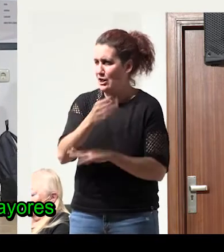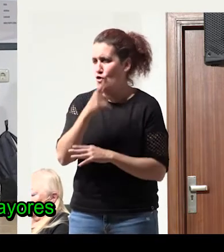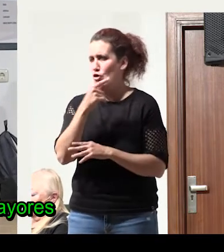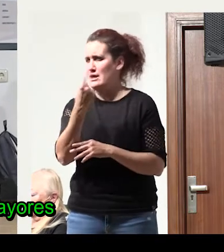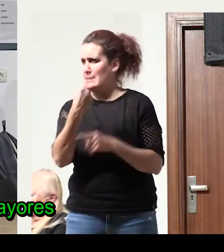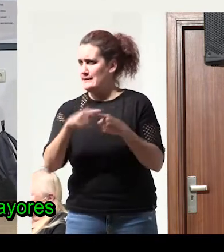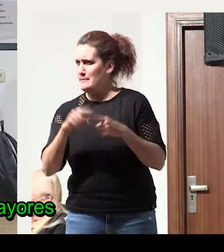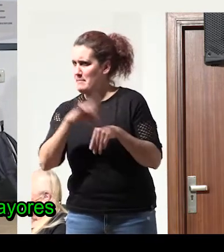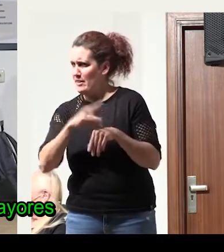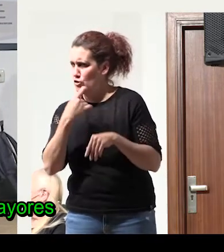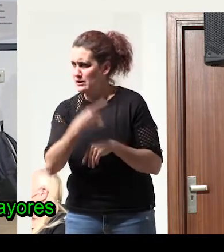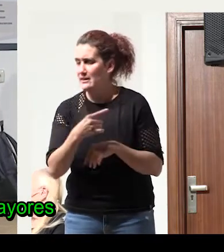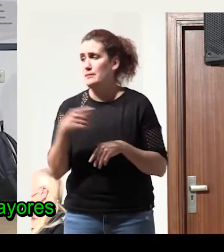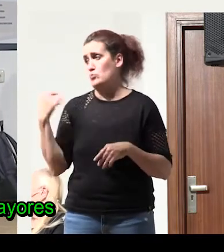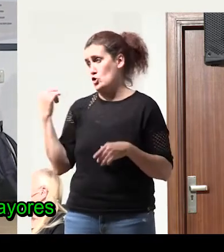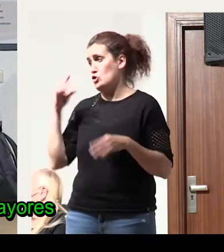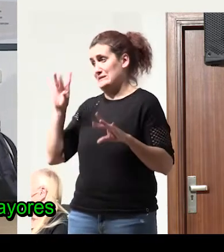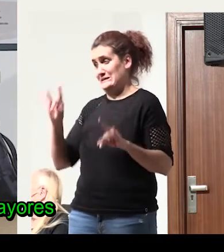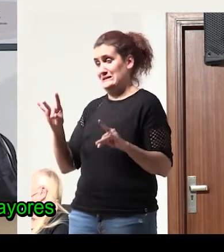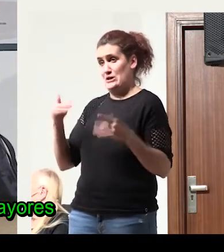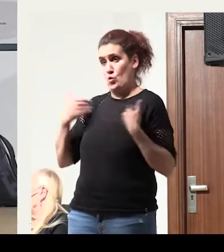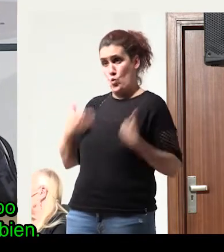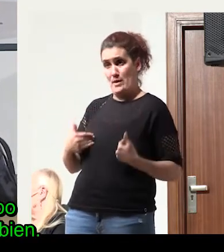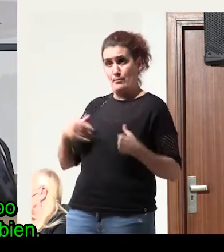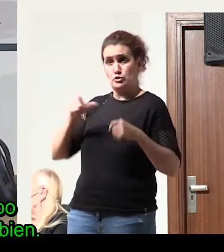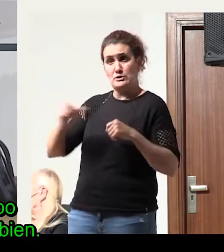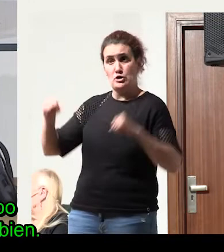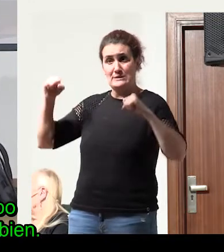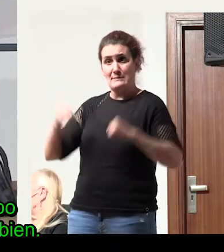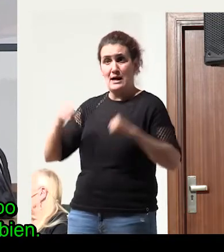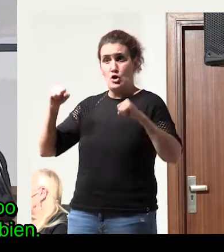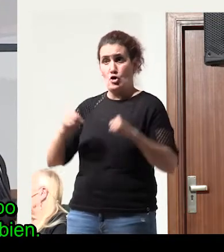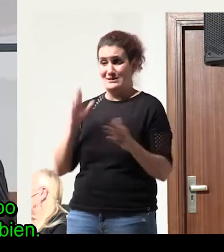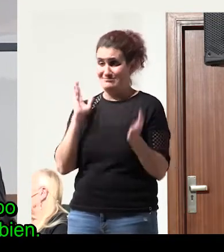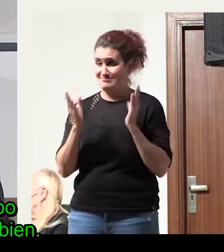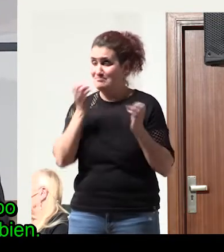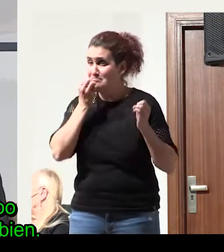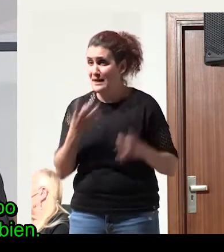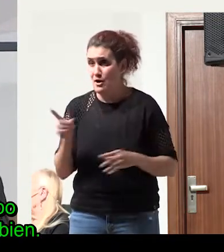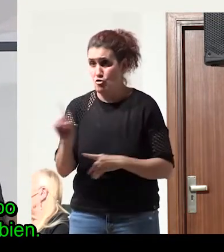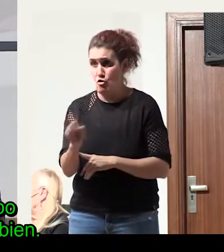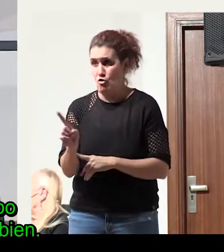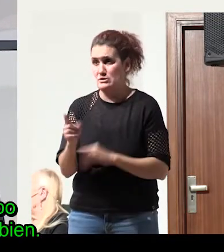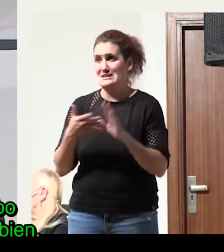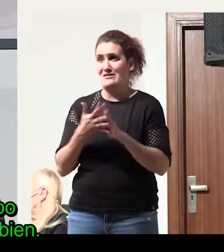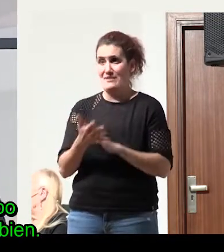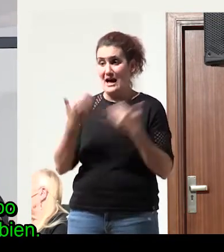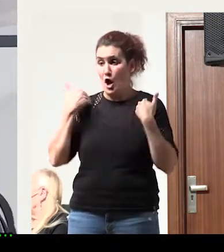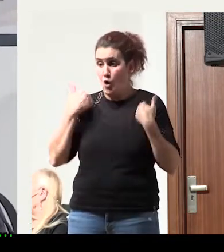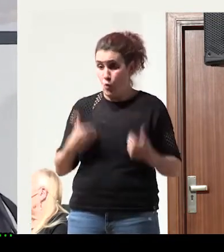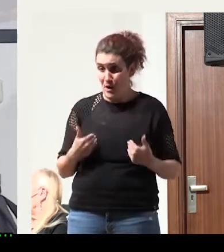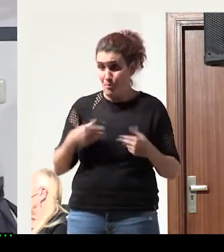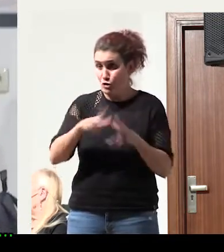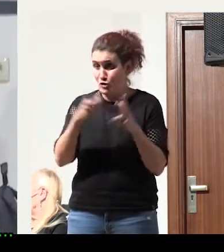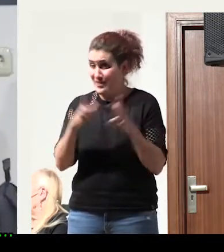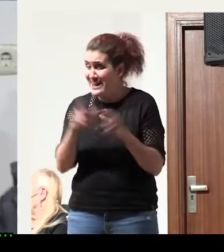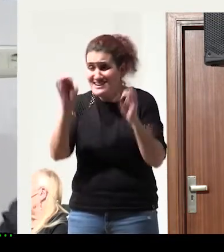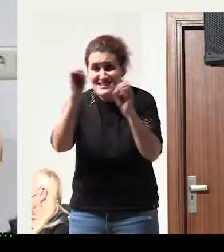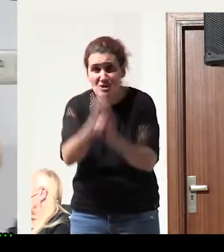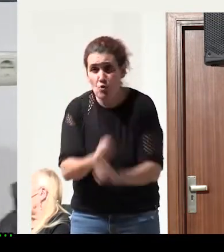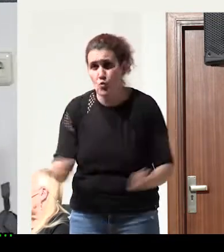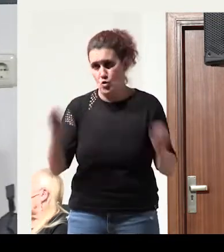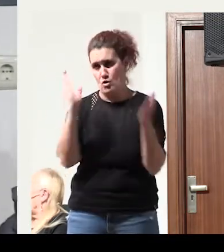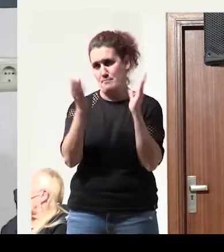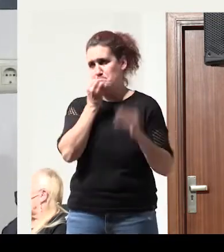si los cuerpos de las personas mayores no se tratan bien, quiere decir que ningún cuerpo en la sociedad se está tratando bien. O sea, a mí eso me